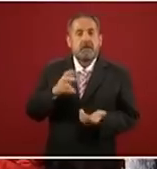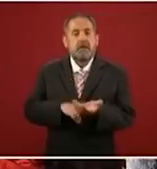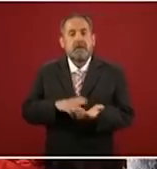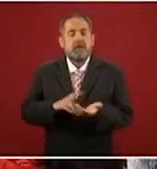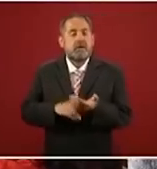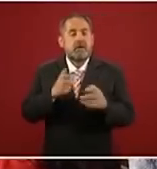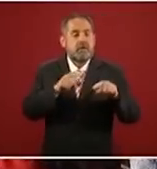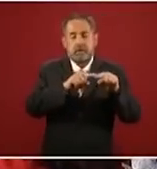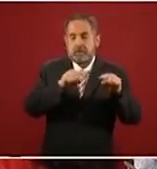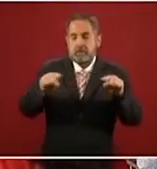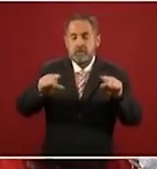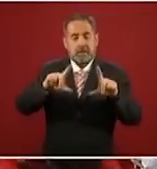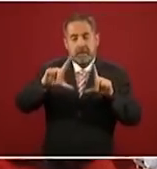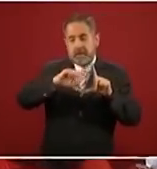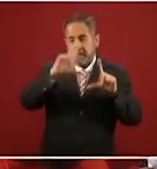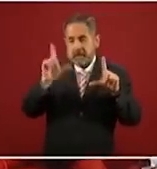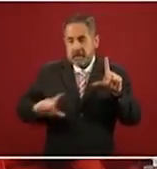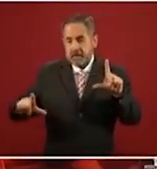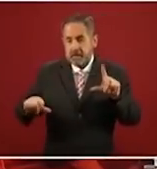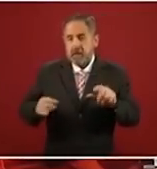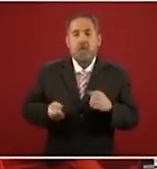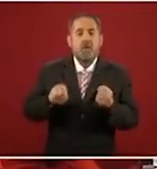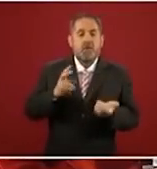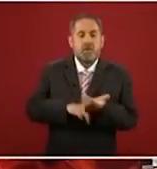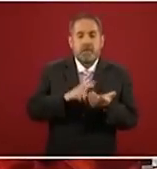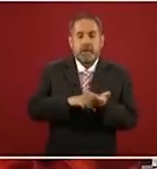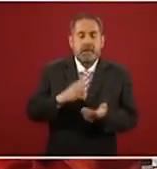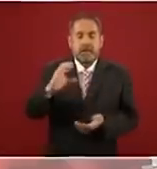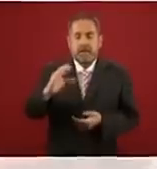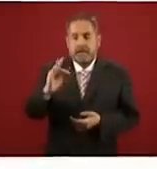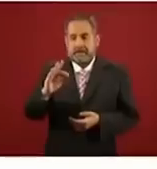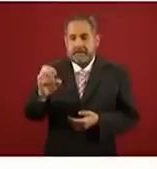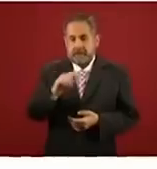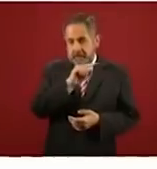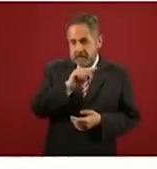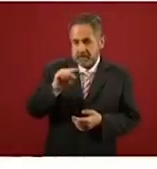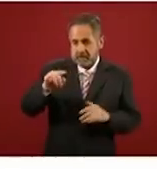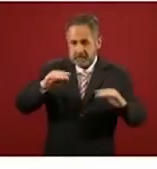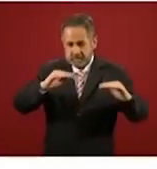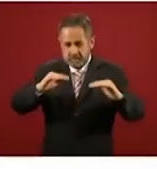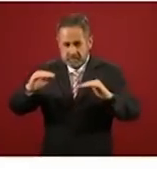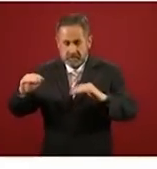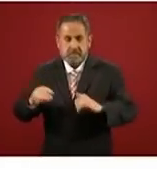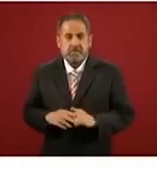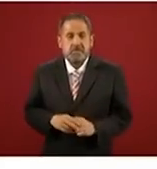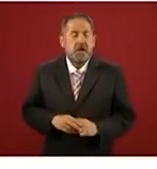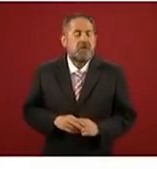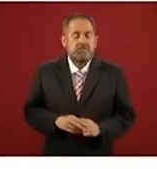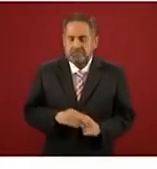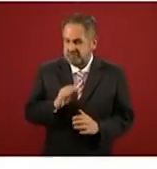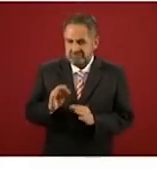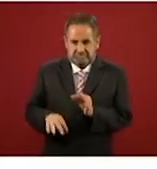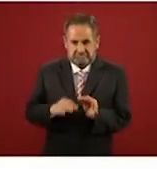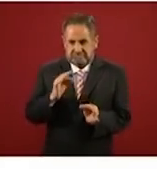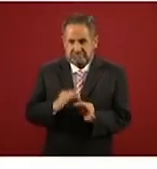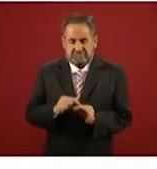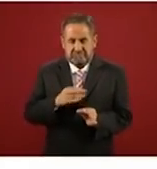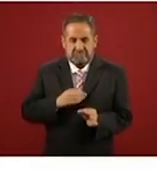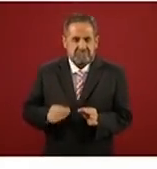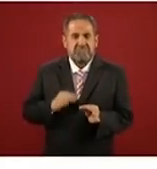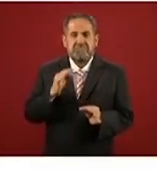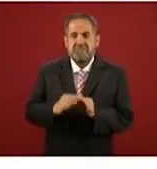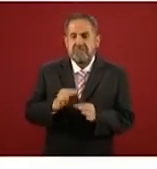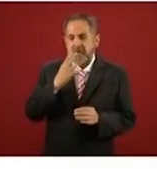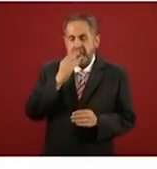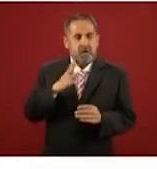promedio nacionales de la cpe y si ven se cumple cabalmente en que